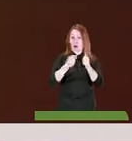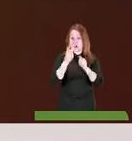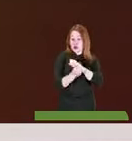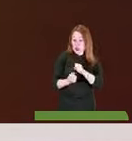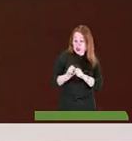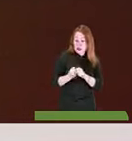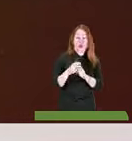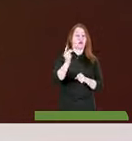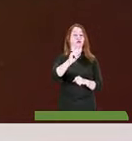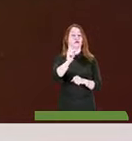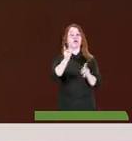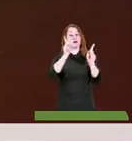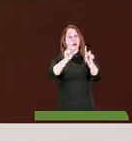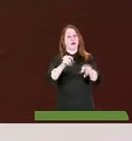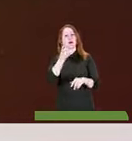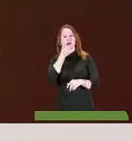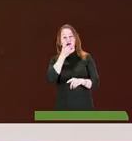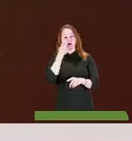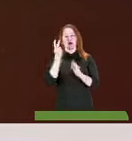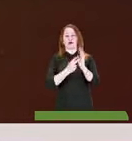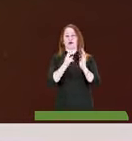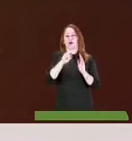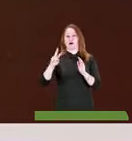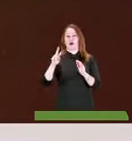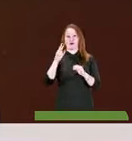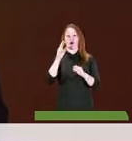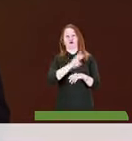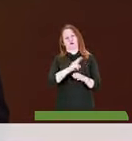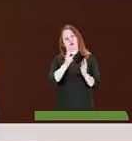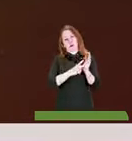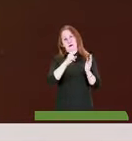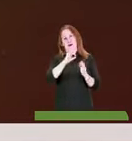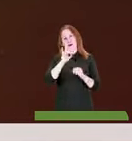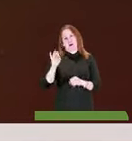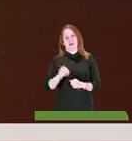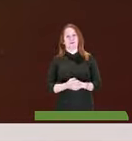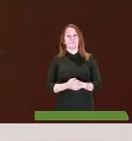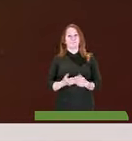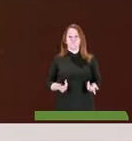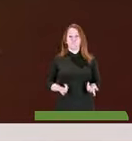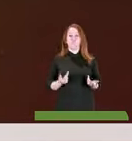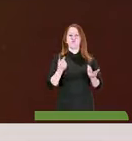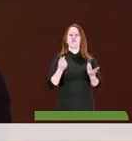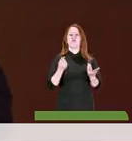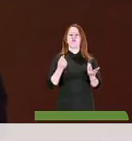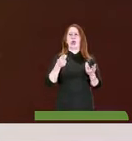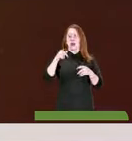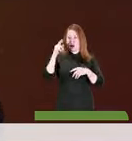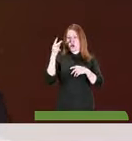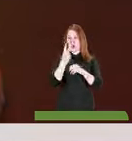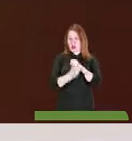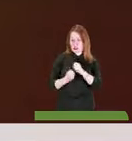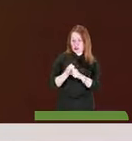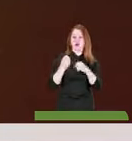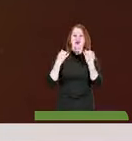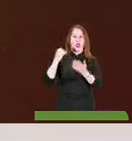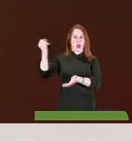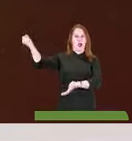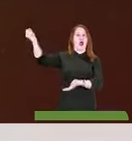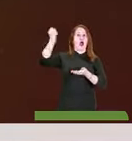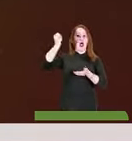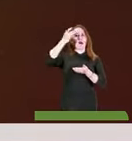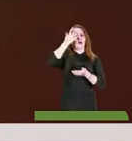viene a pasar, lo que va a pasar ahora en el año 2022, en el año 2023. En estos dos años tenemos ya recursos, porque además utilizamos la figura de las